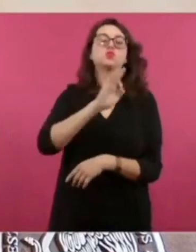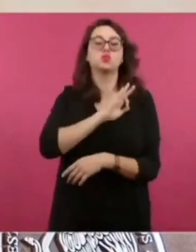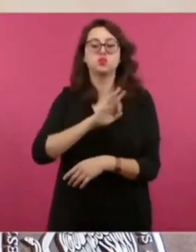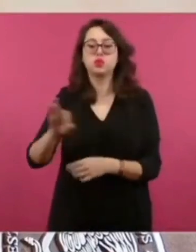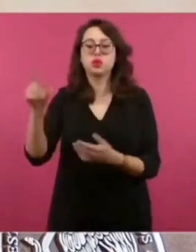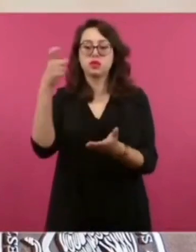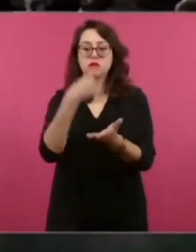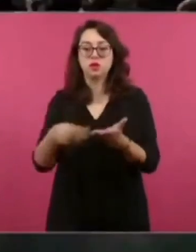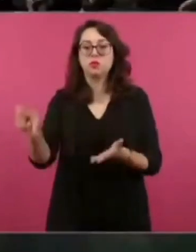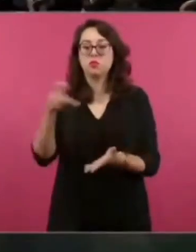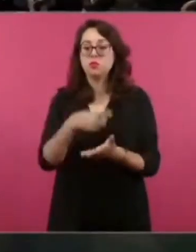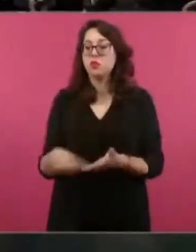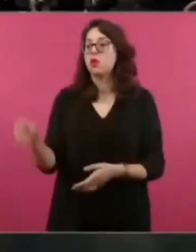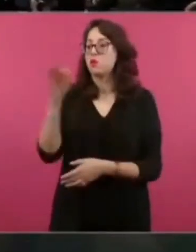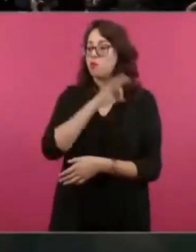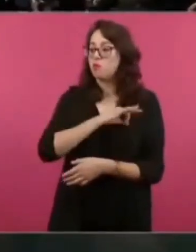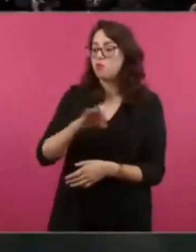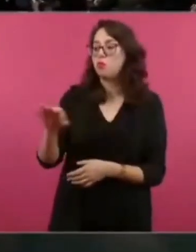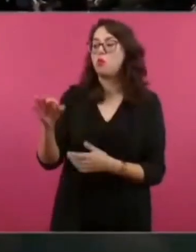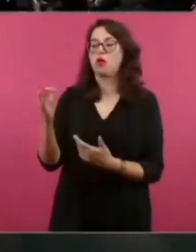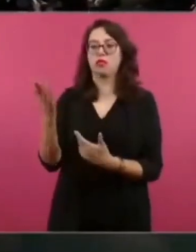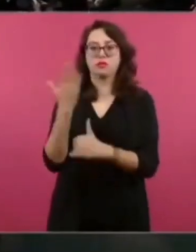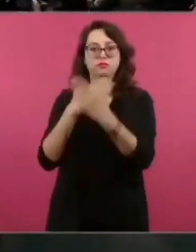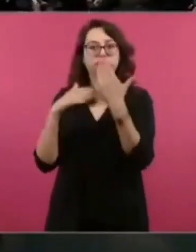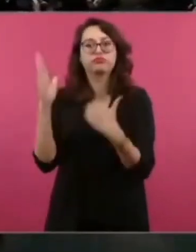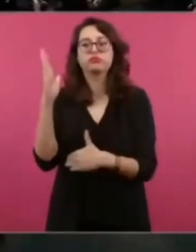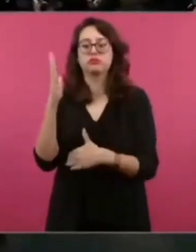destinamos más recursos abajo.